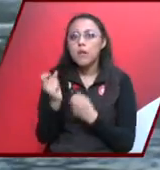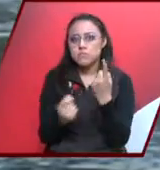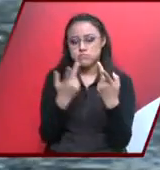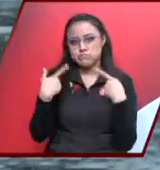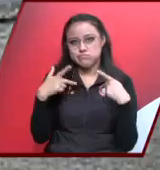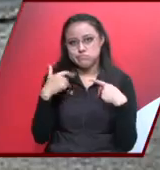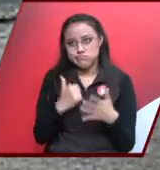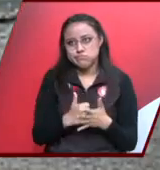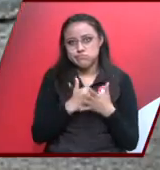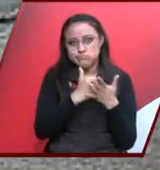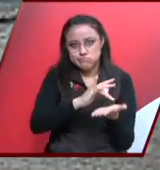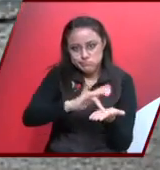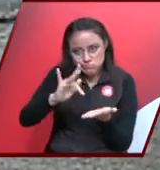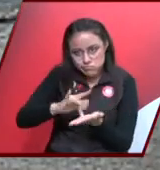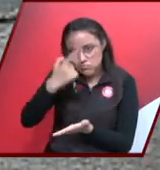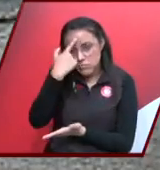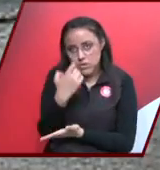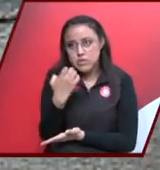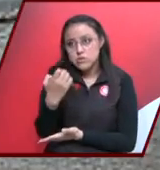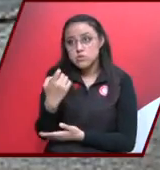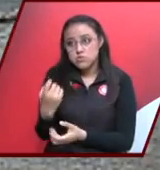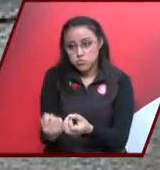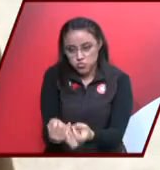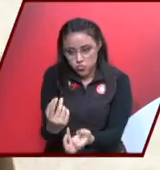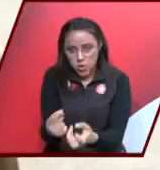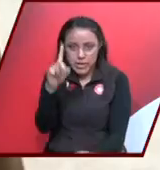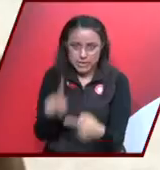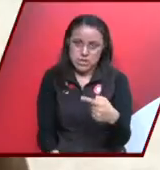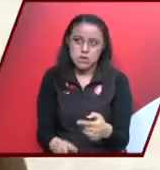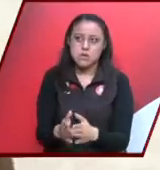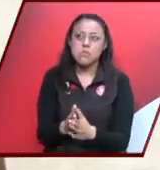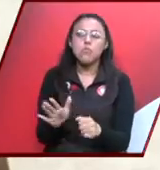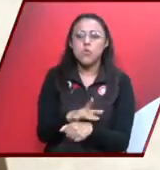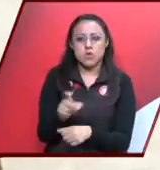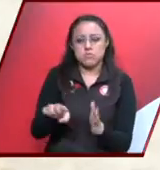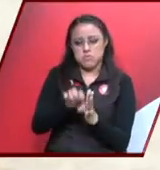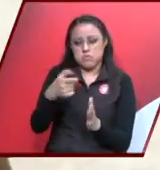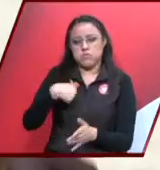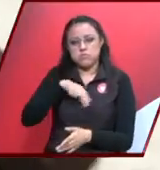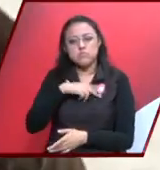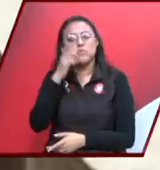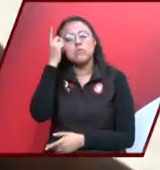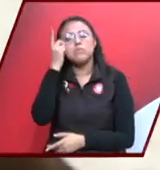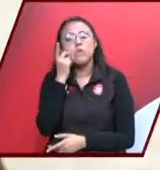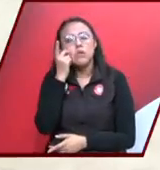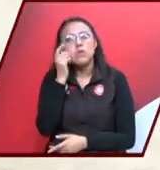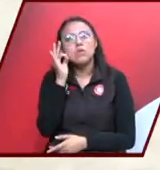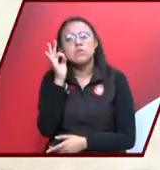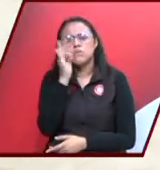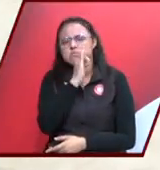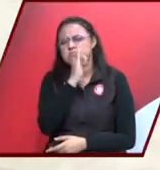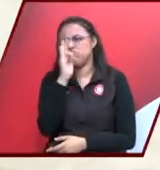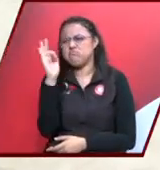algo con esa fuente que tenemos. Está uno durmiendo y oliendo todo